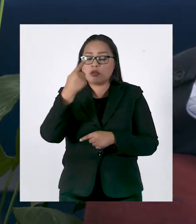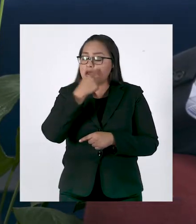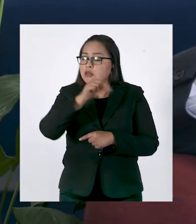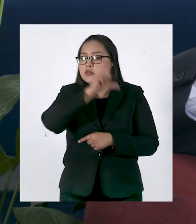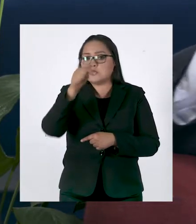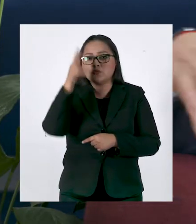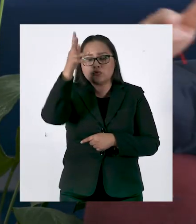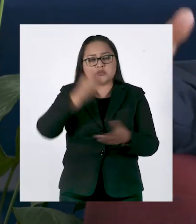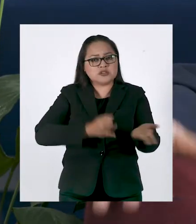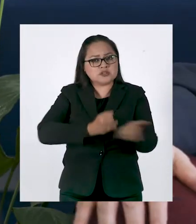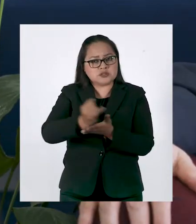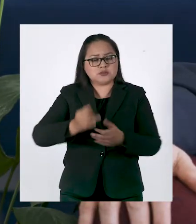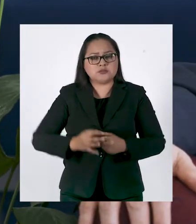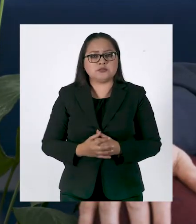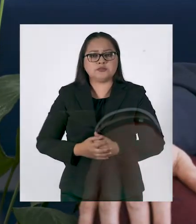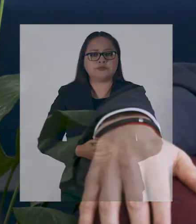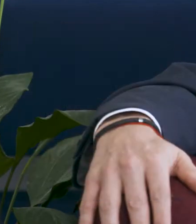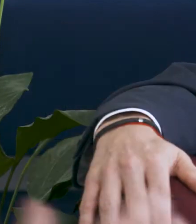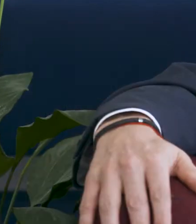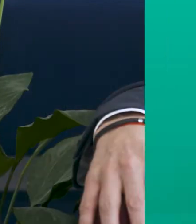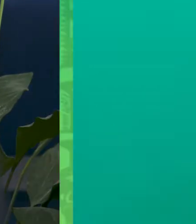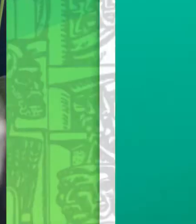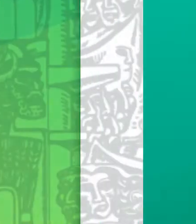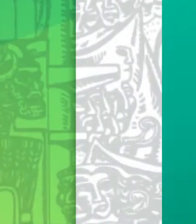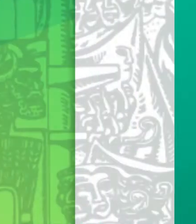ser muy productivos y a partir de ahí tomar definiciones.